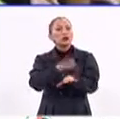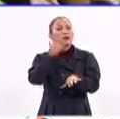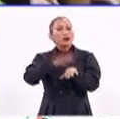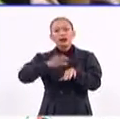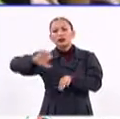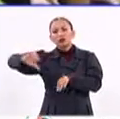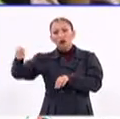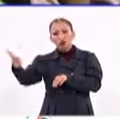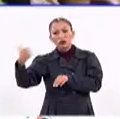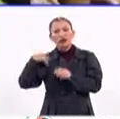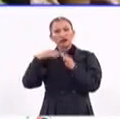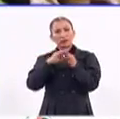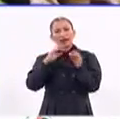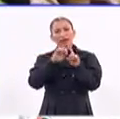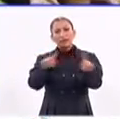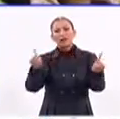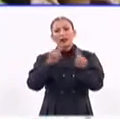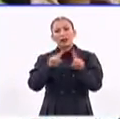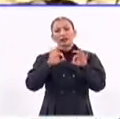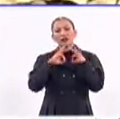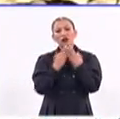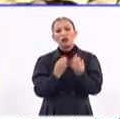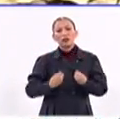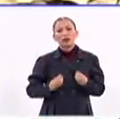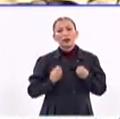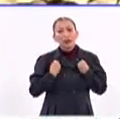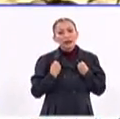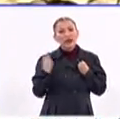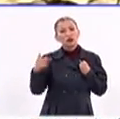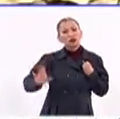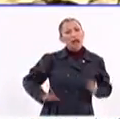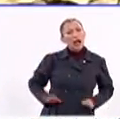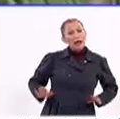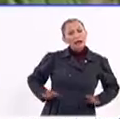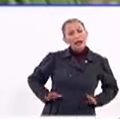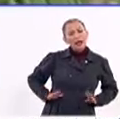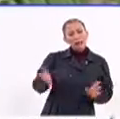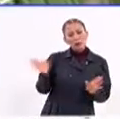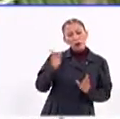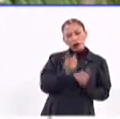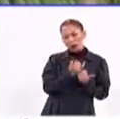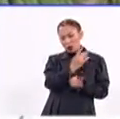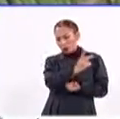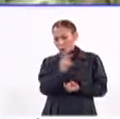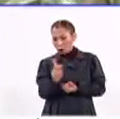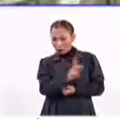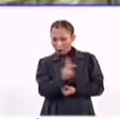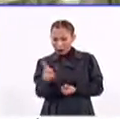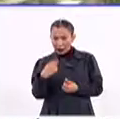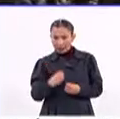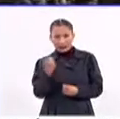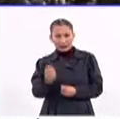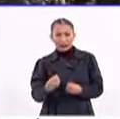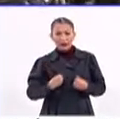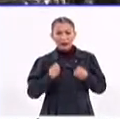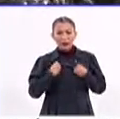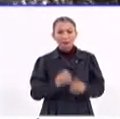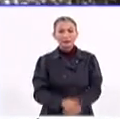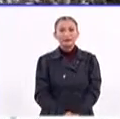con otros, que explica los diferentes modelos de vida y características comunes para explicar lo que es la vida.